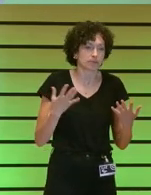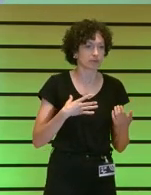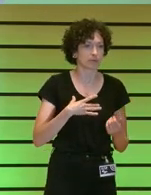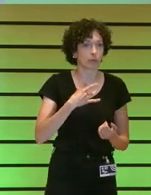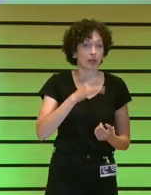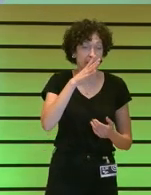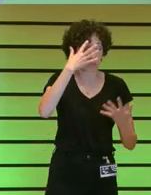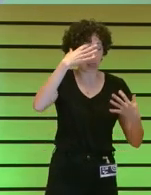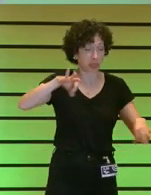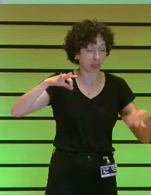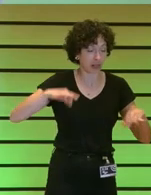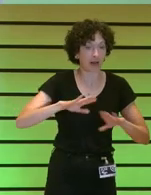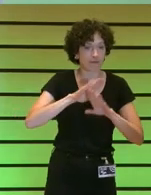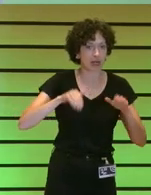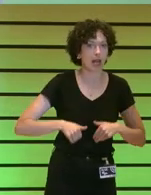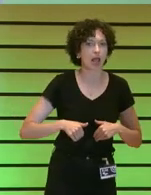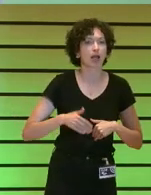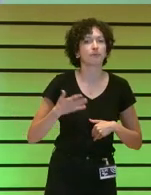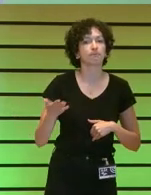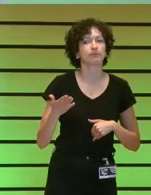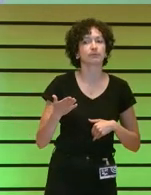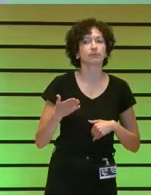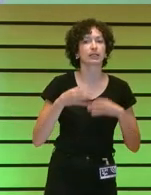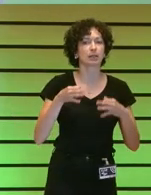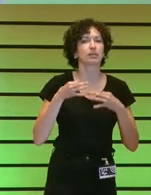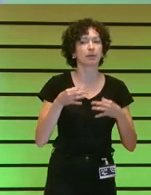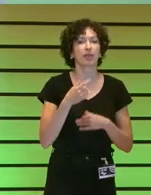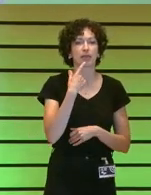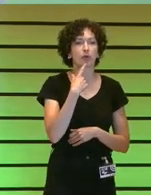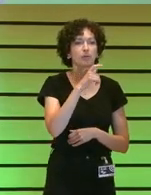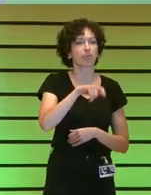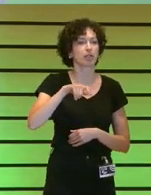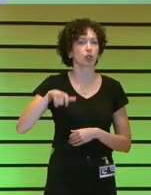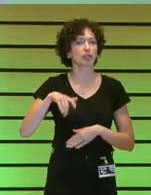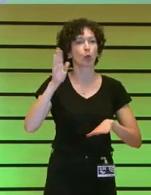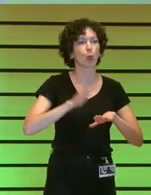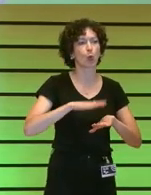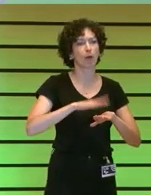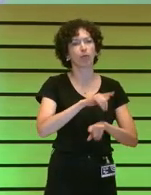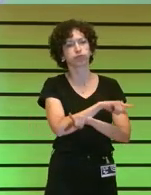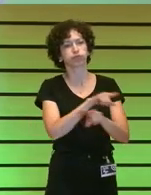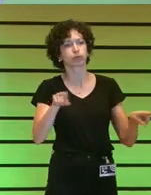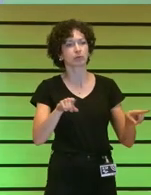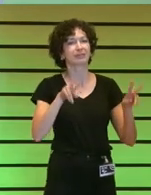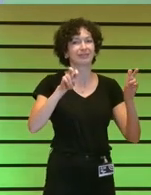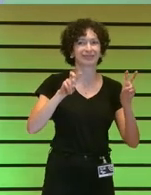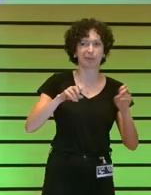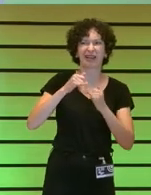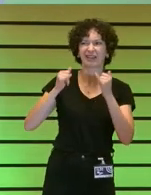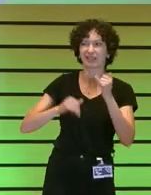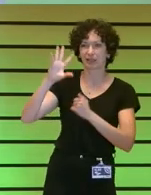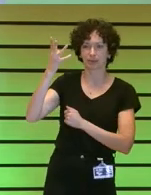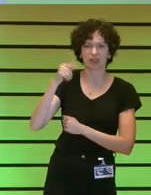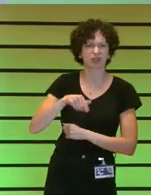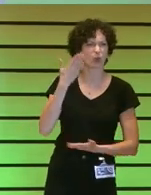hemos acabado generando un discurso culpabilizador de las personas ante la crisis climática Y eso es